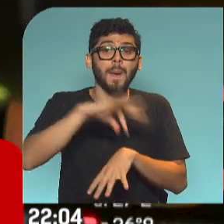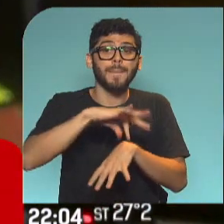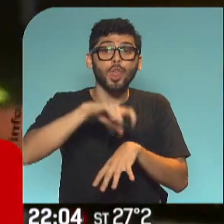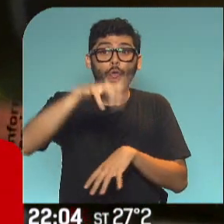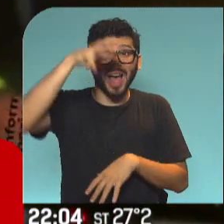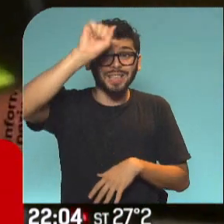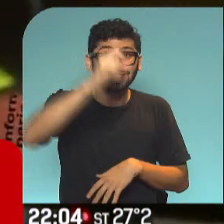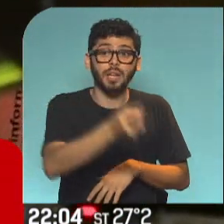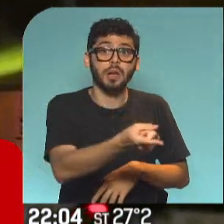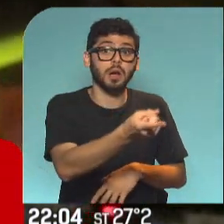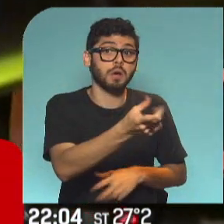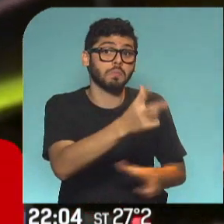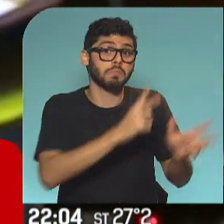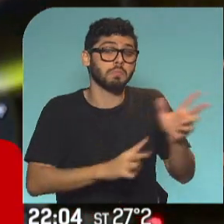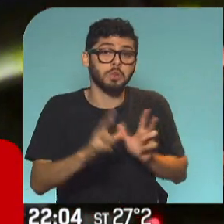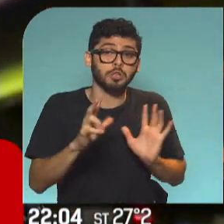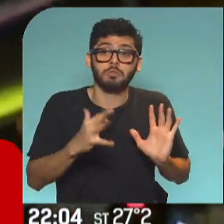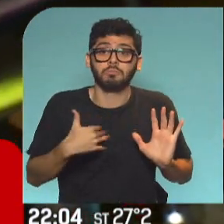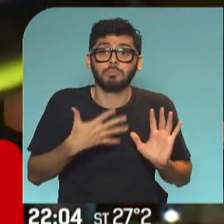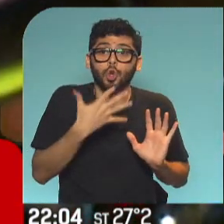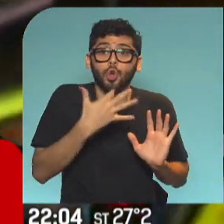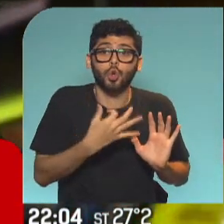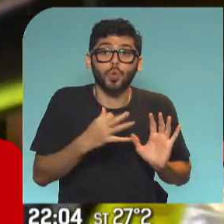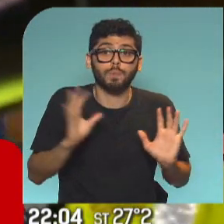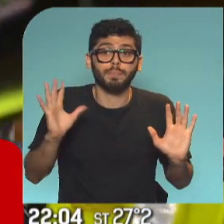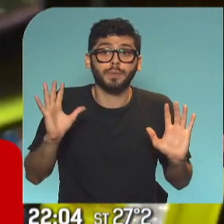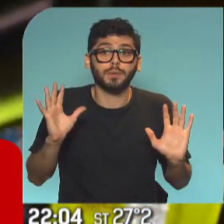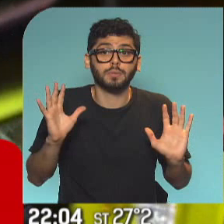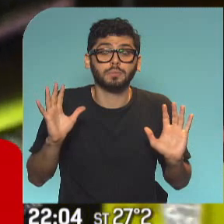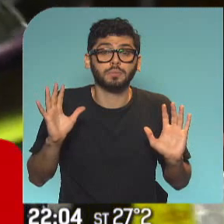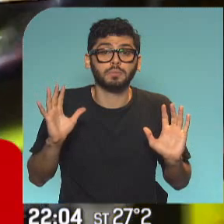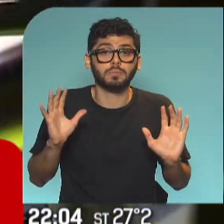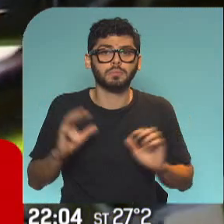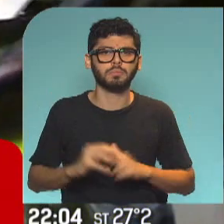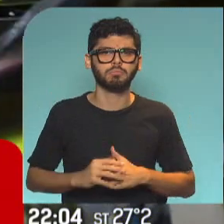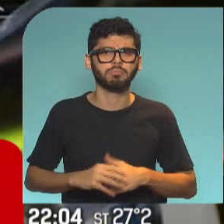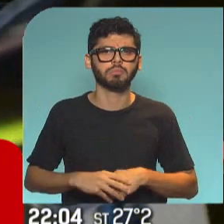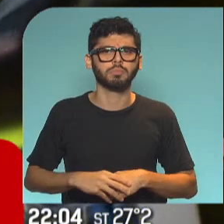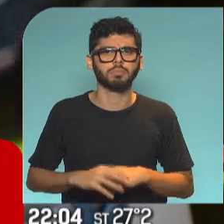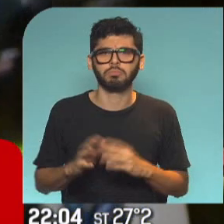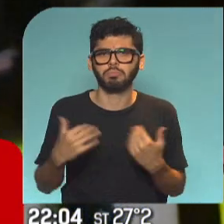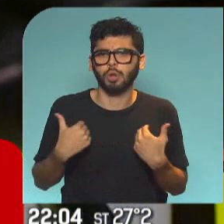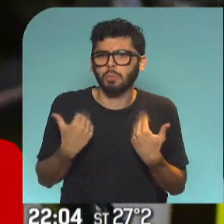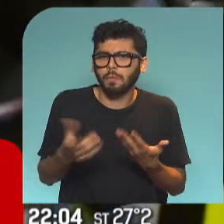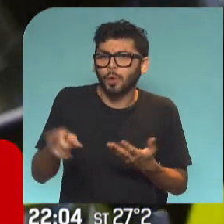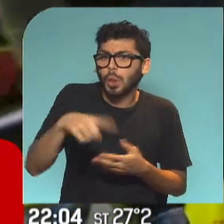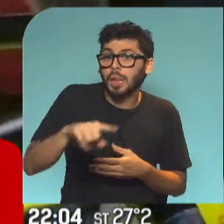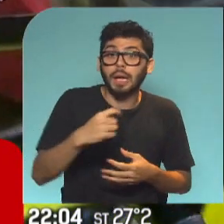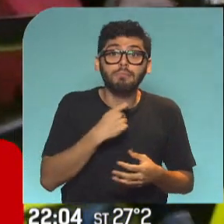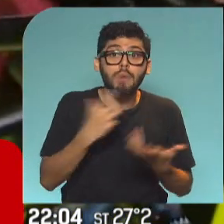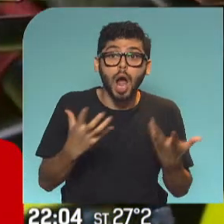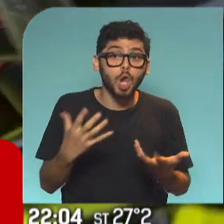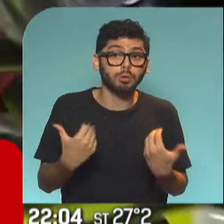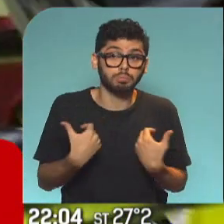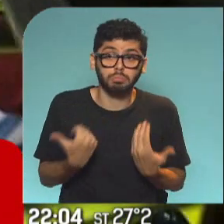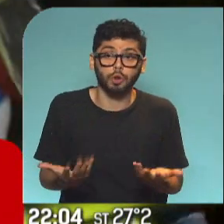Cancillería y es todo lo que hice. Estoy permanentemente a disposición de ustedes para lo que quieran. Creo